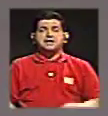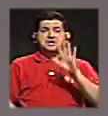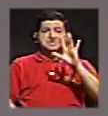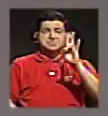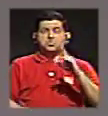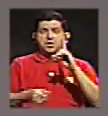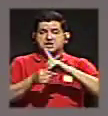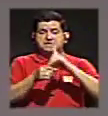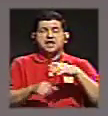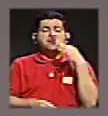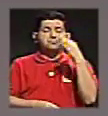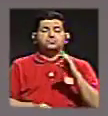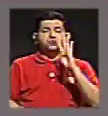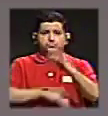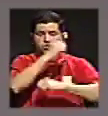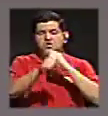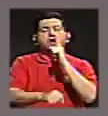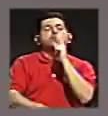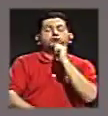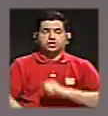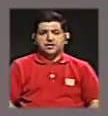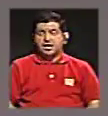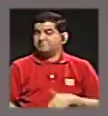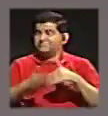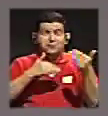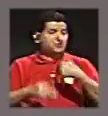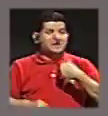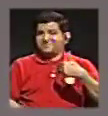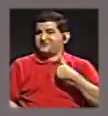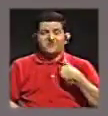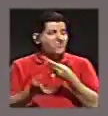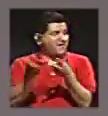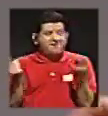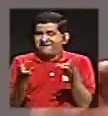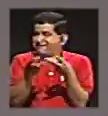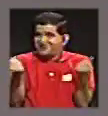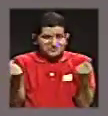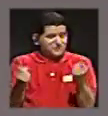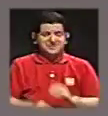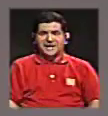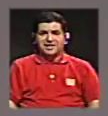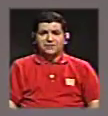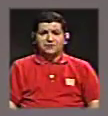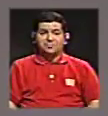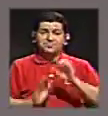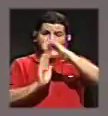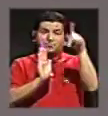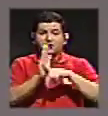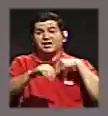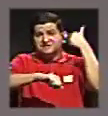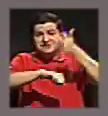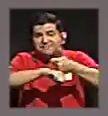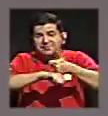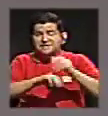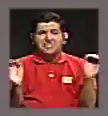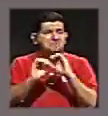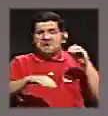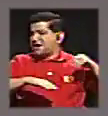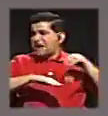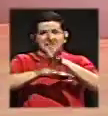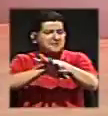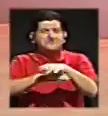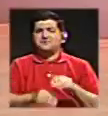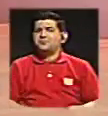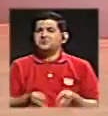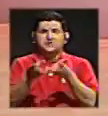estos próximos 4 años Así que aunque no tenga resultado porque es constitucionalmente Noa ningú eo